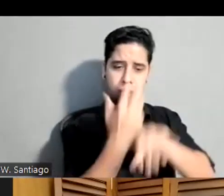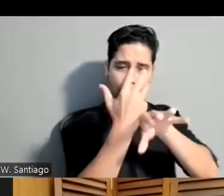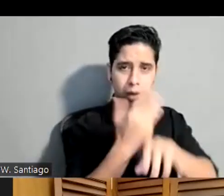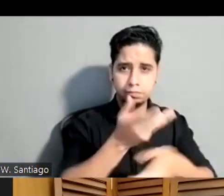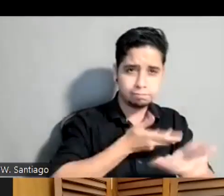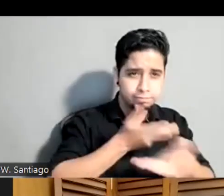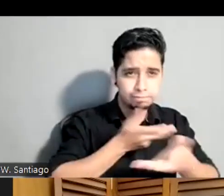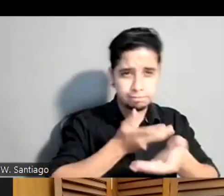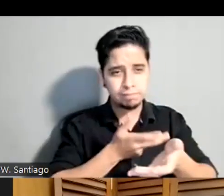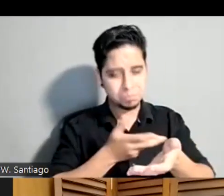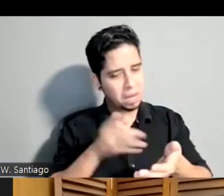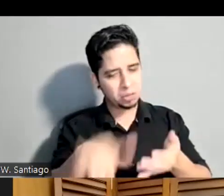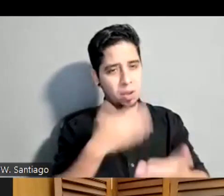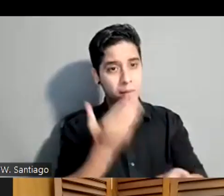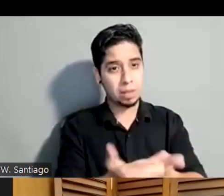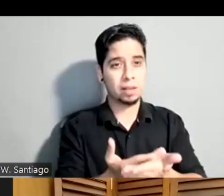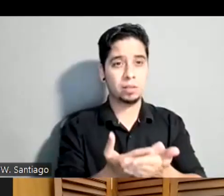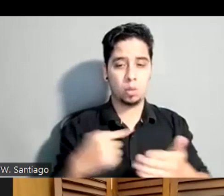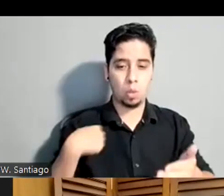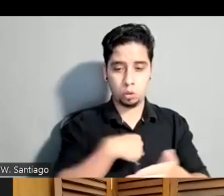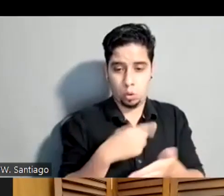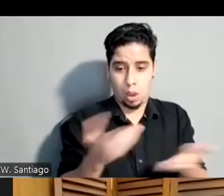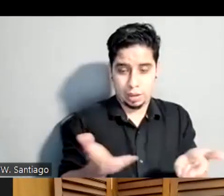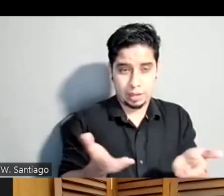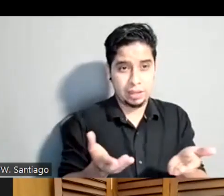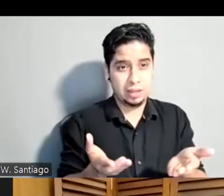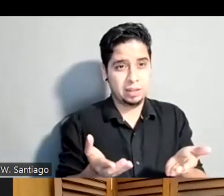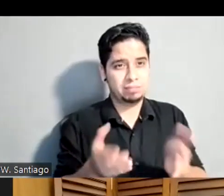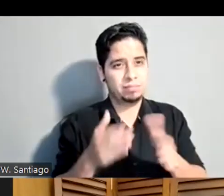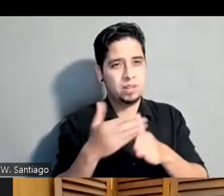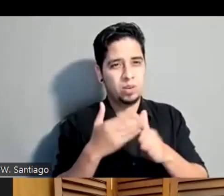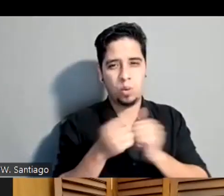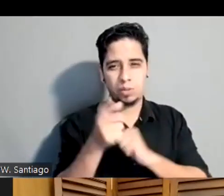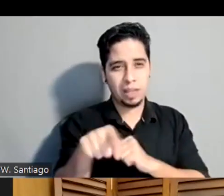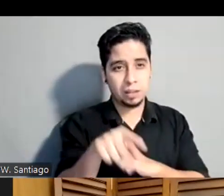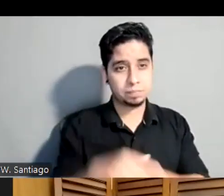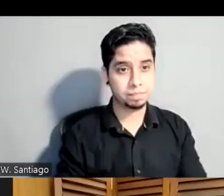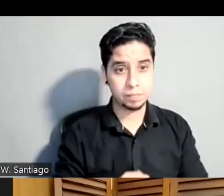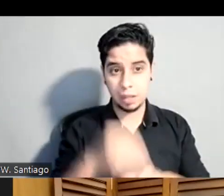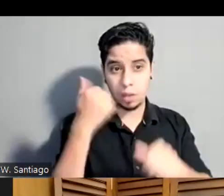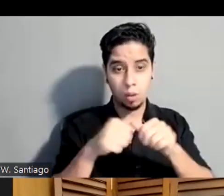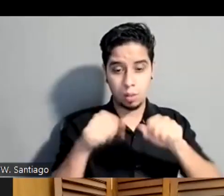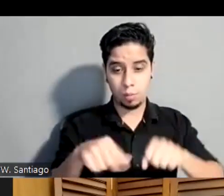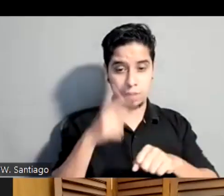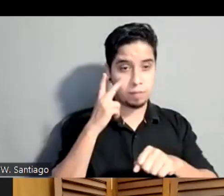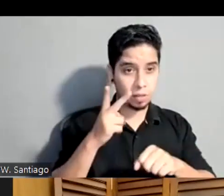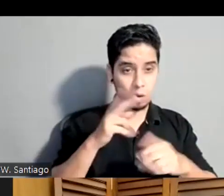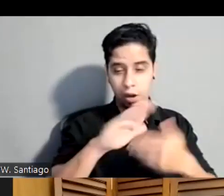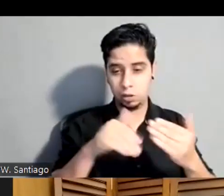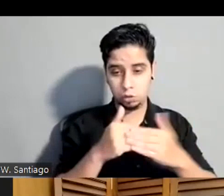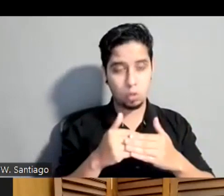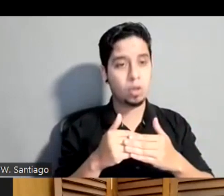con ustedes, estamos en sus casas y estamos compartiendo. Y recuerden que siempre pueden encontrarnos en todas nuestras